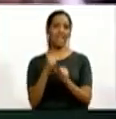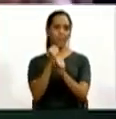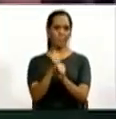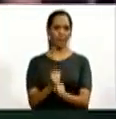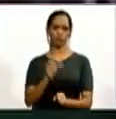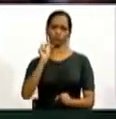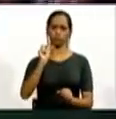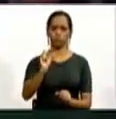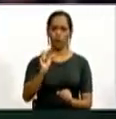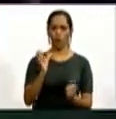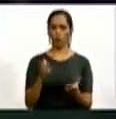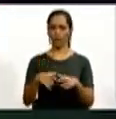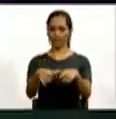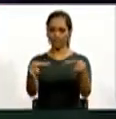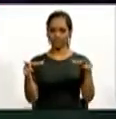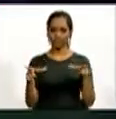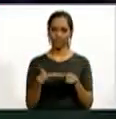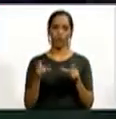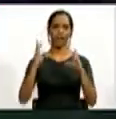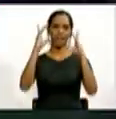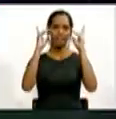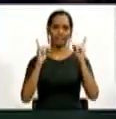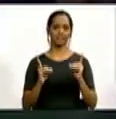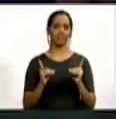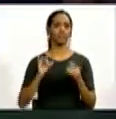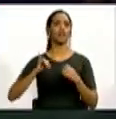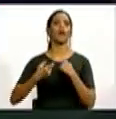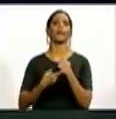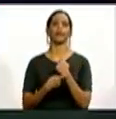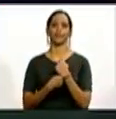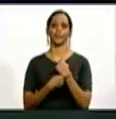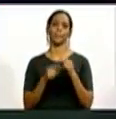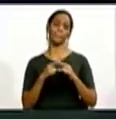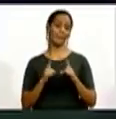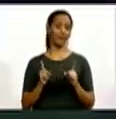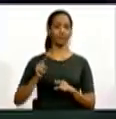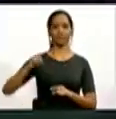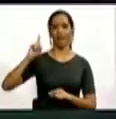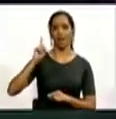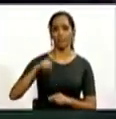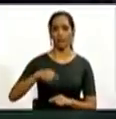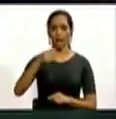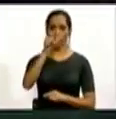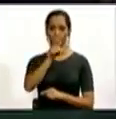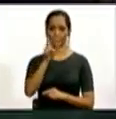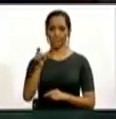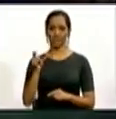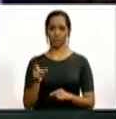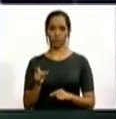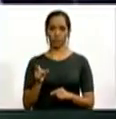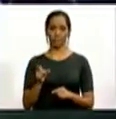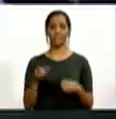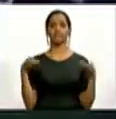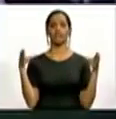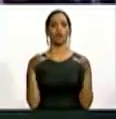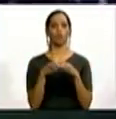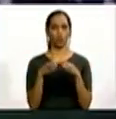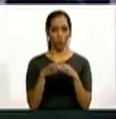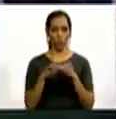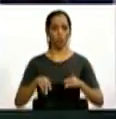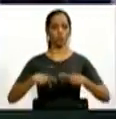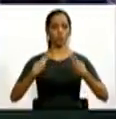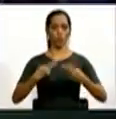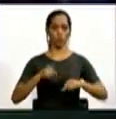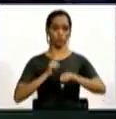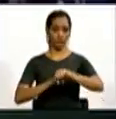un poco la acción o la decisión de Juan Guaidó, pero también hay personajes del sector de Un Nuevo